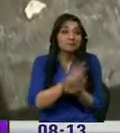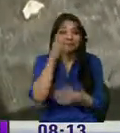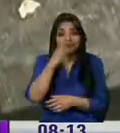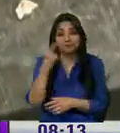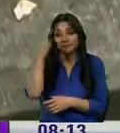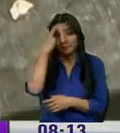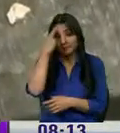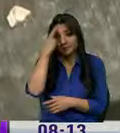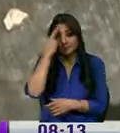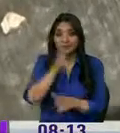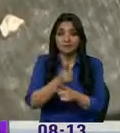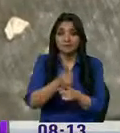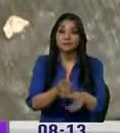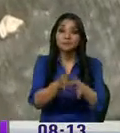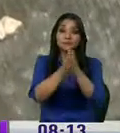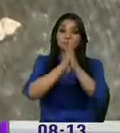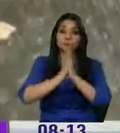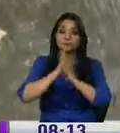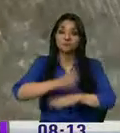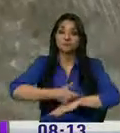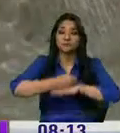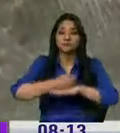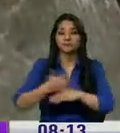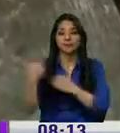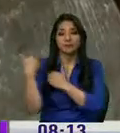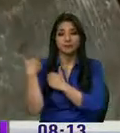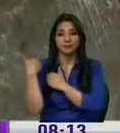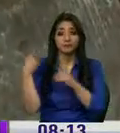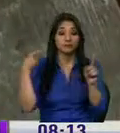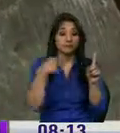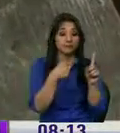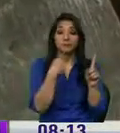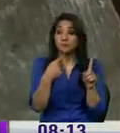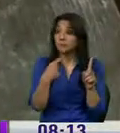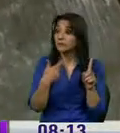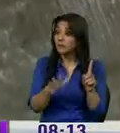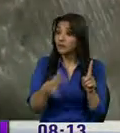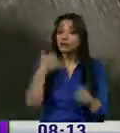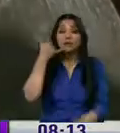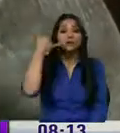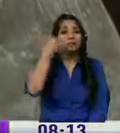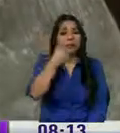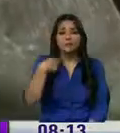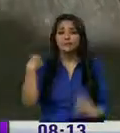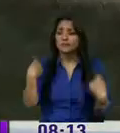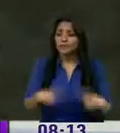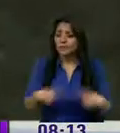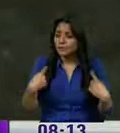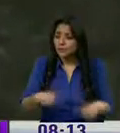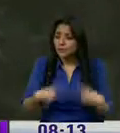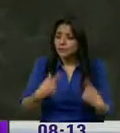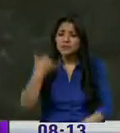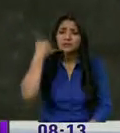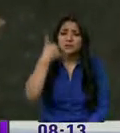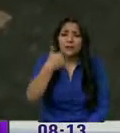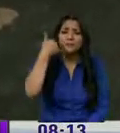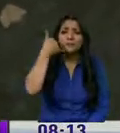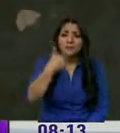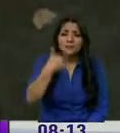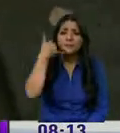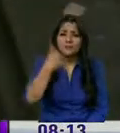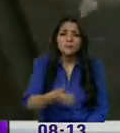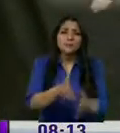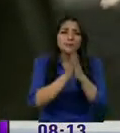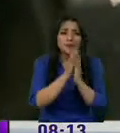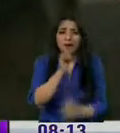entonces le pedimos a las autoridades competentes me decía la señora usted llama todos los días a pedir el agua y me da me